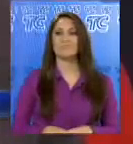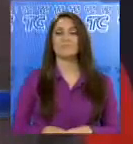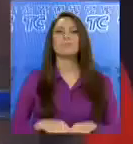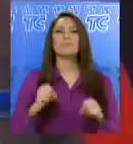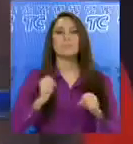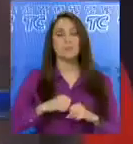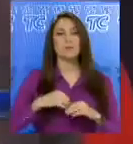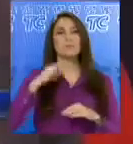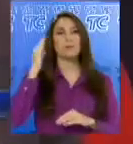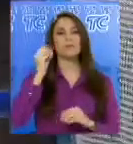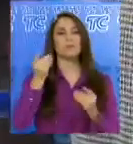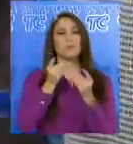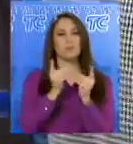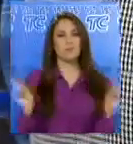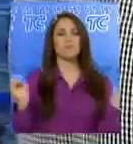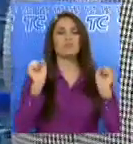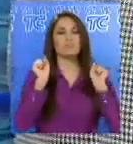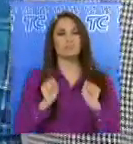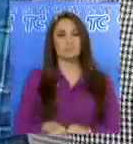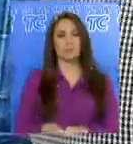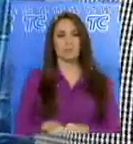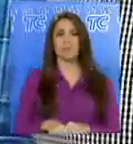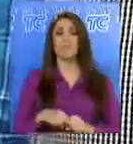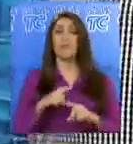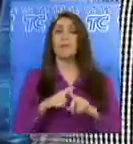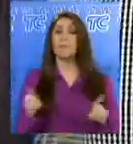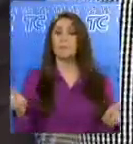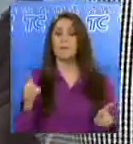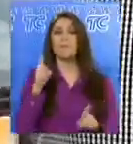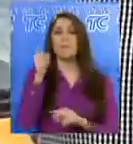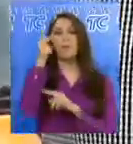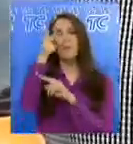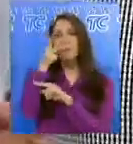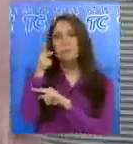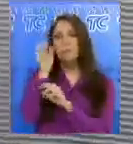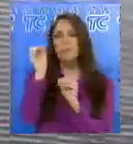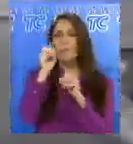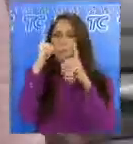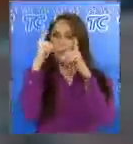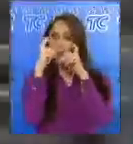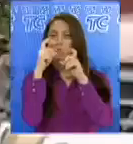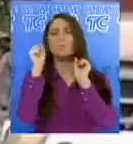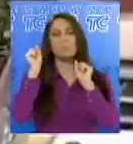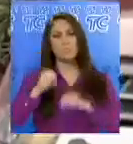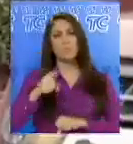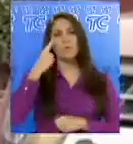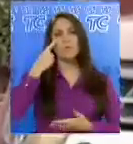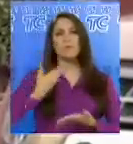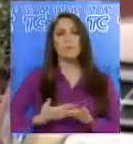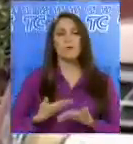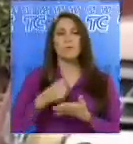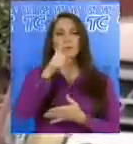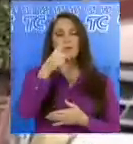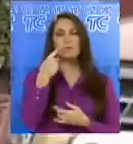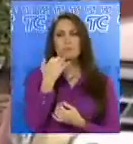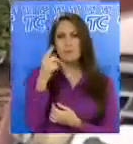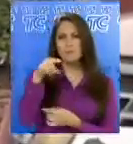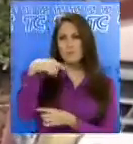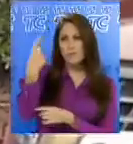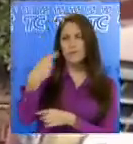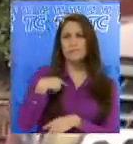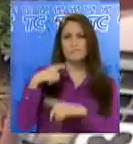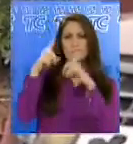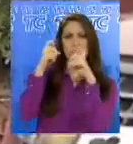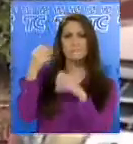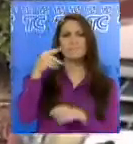un mayor número de divorcios por la infidelidad. Explica que un video o una foto sí podrían servir como prueba clave para que se dé la